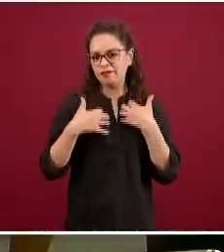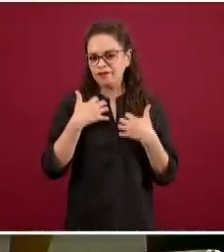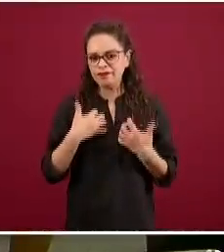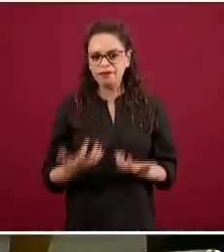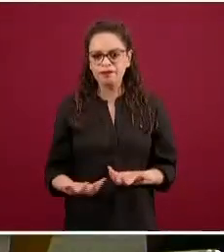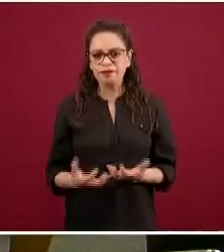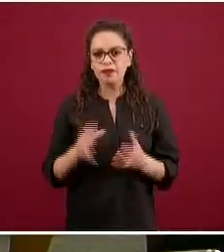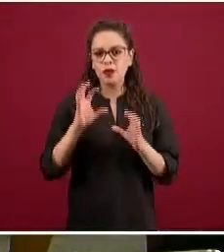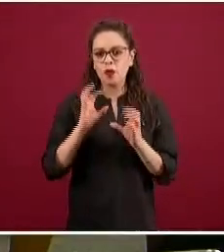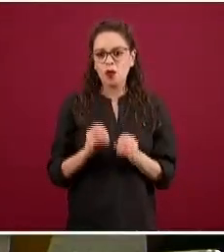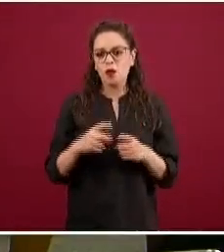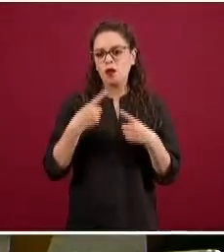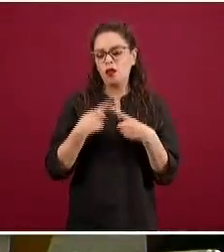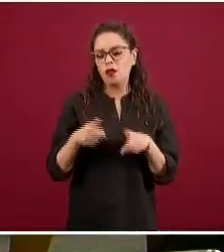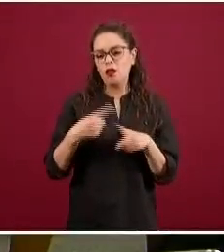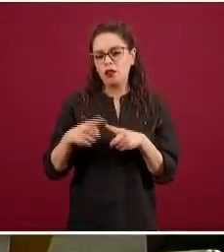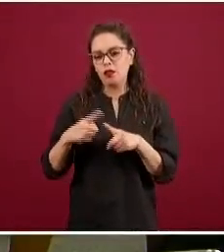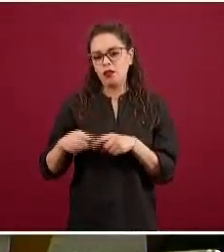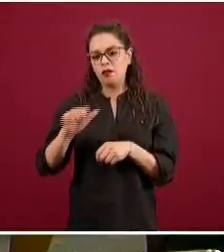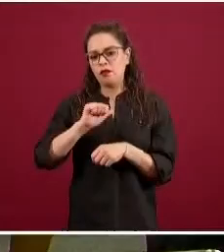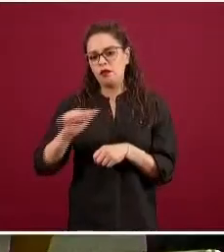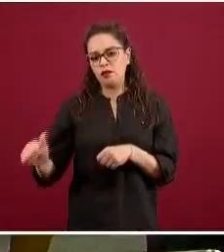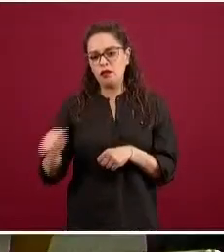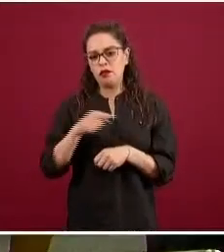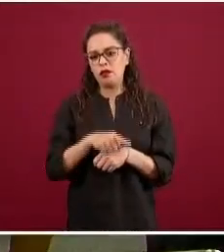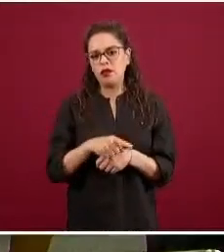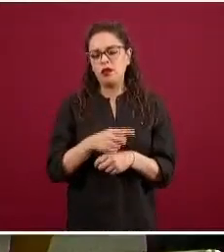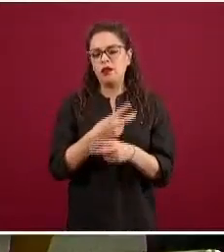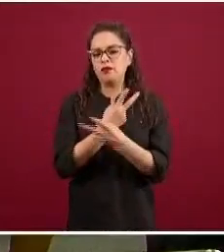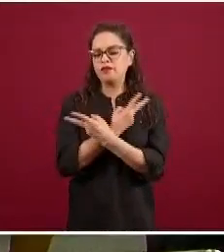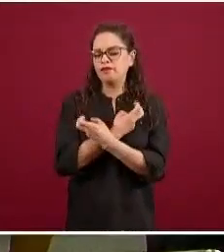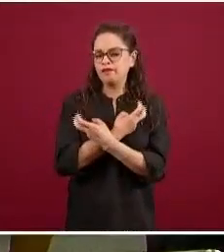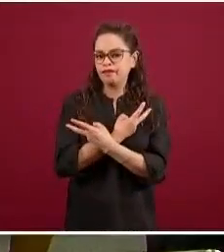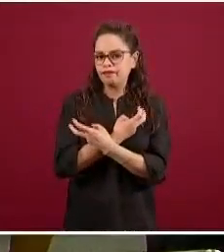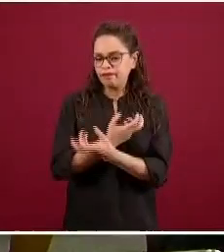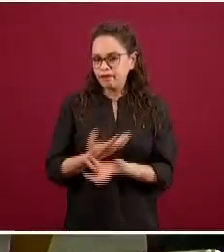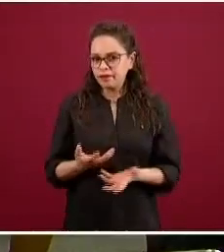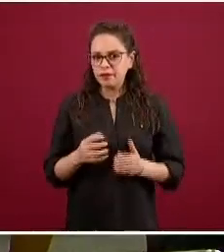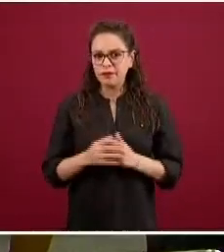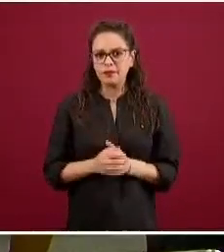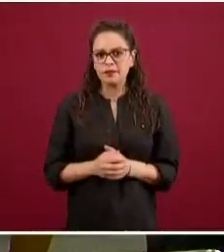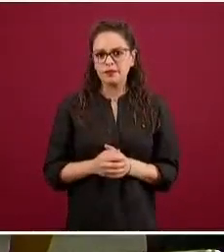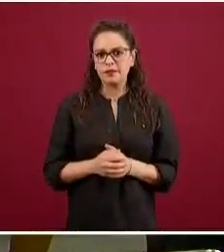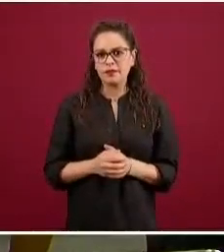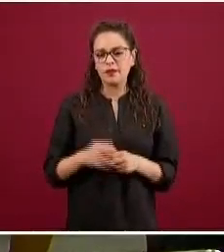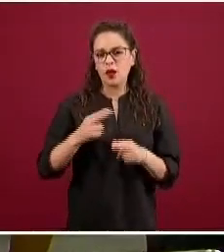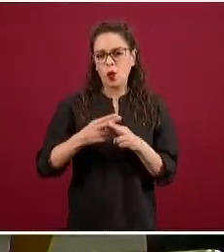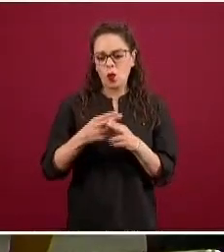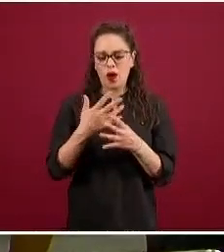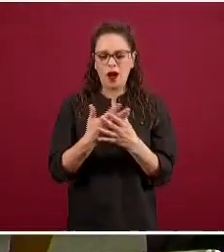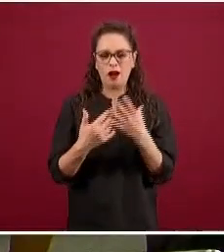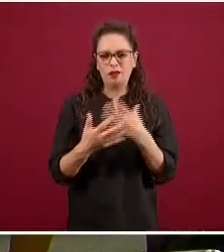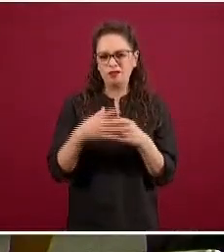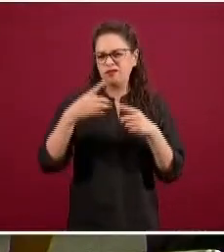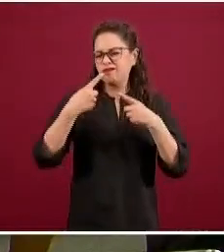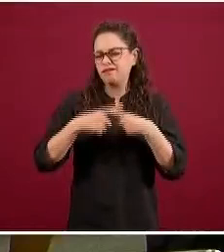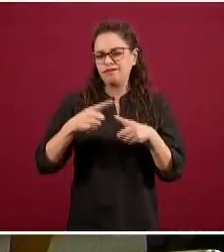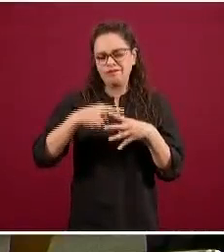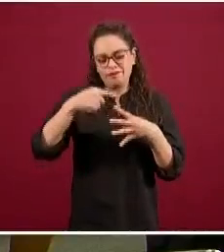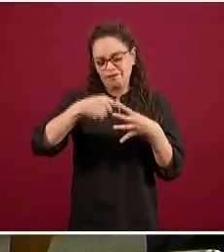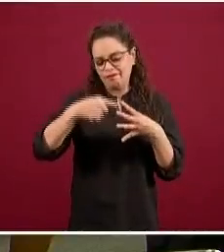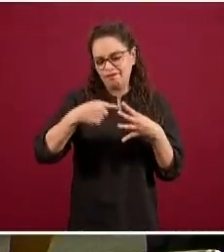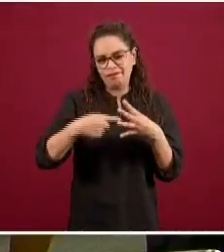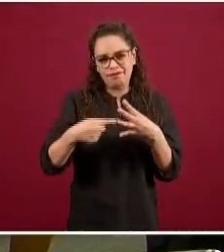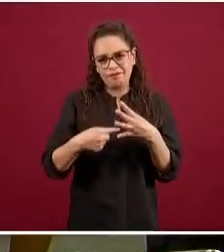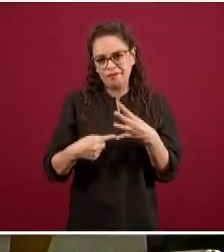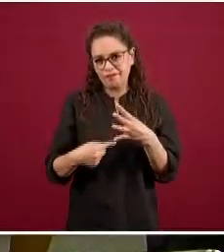esqueléticos, varios problemas esqueléticos degenerativos, Hay muchas cosas que son endémicas, es decir, no